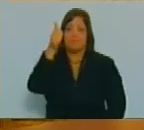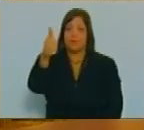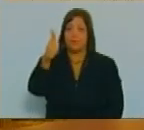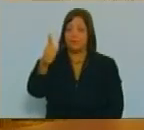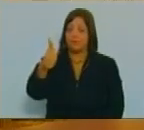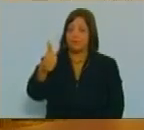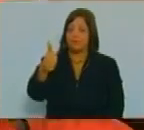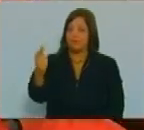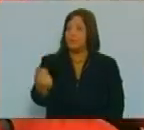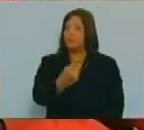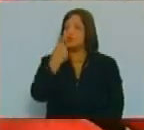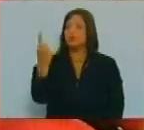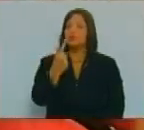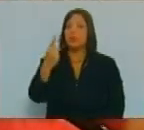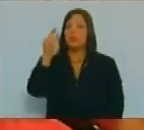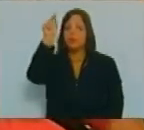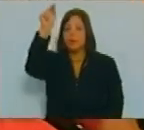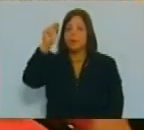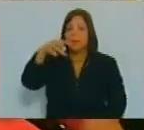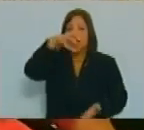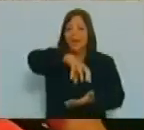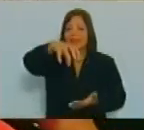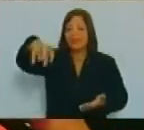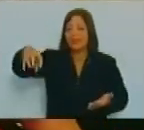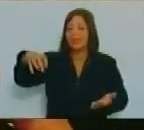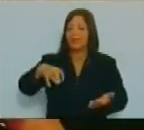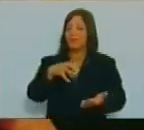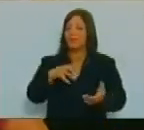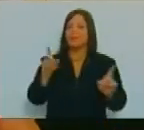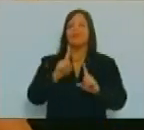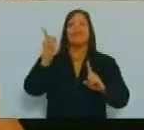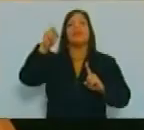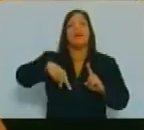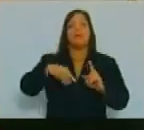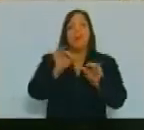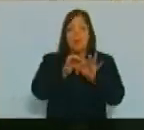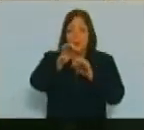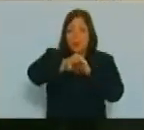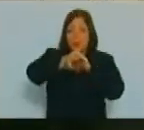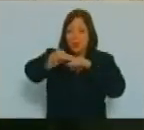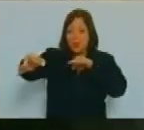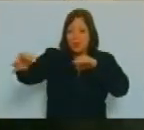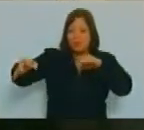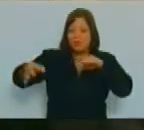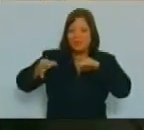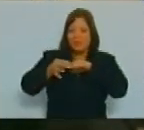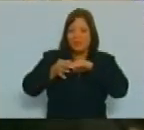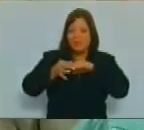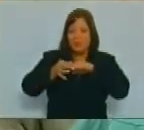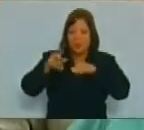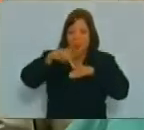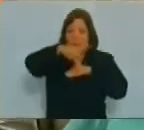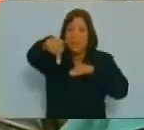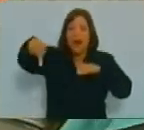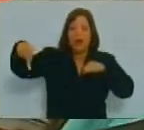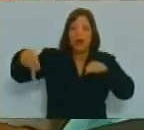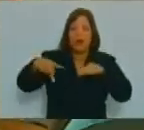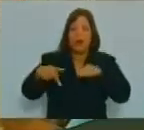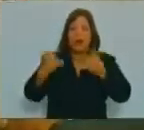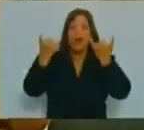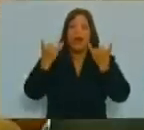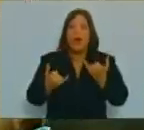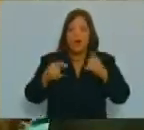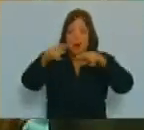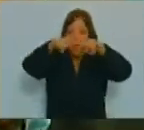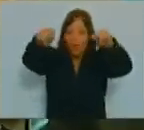no solamente llegamos a esos indicadores por estados lo llevamos por municipios lo llevamos por parroquias y ahora lo llevamos por